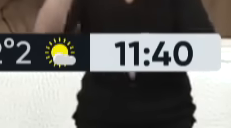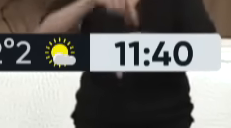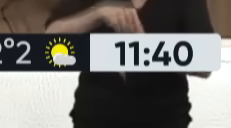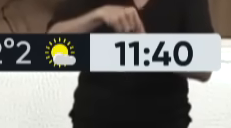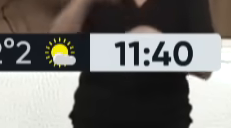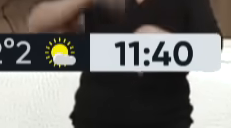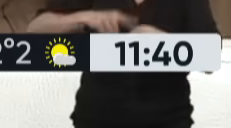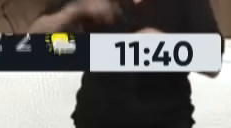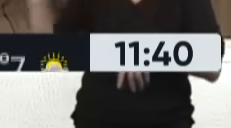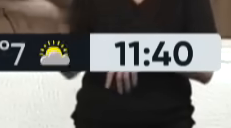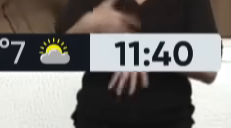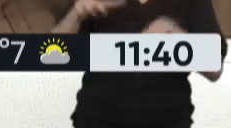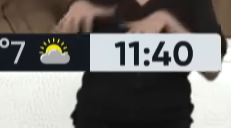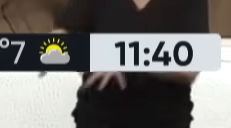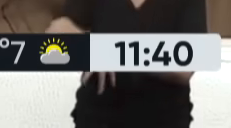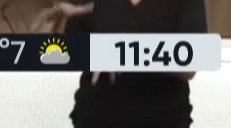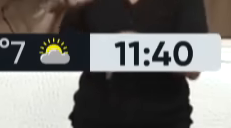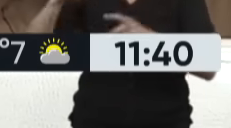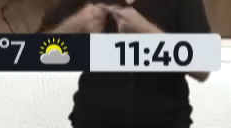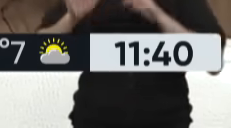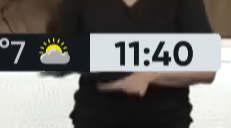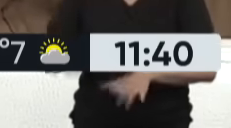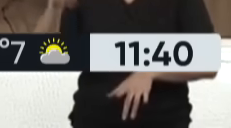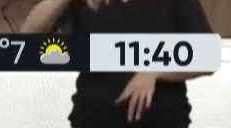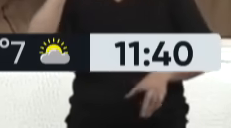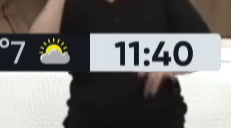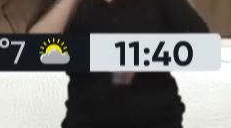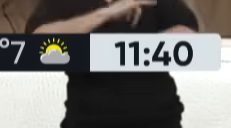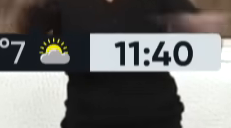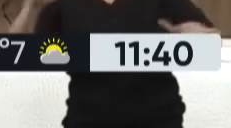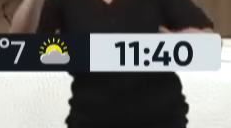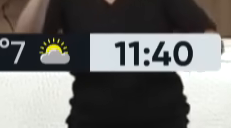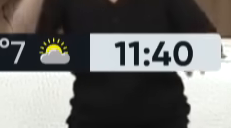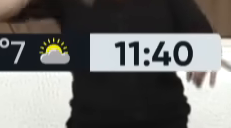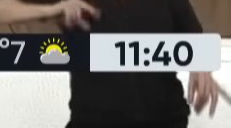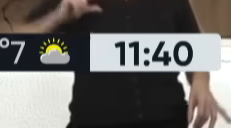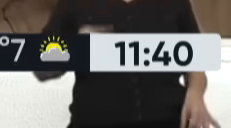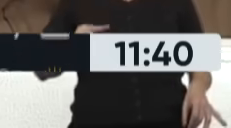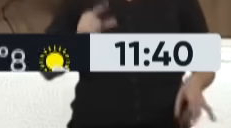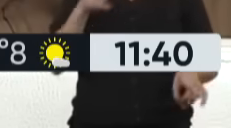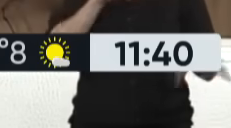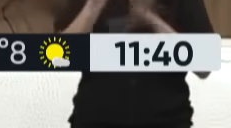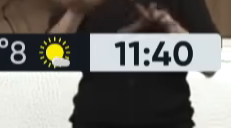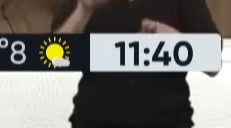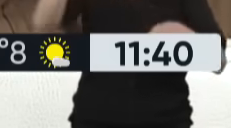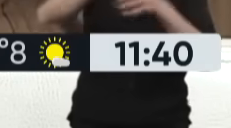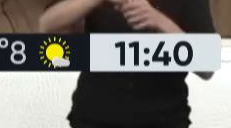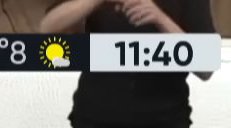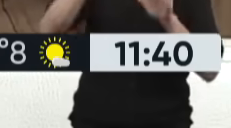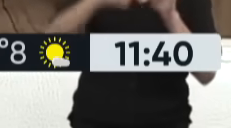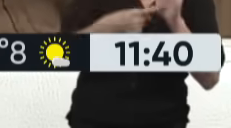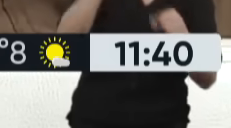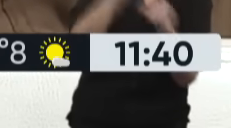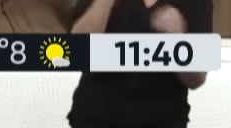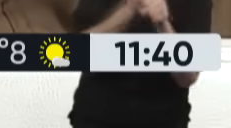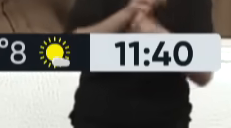la pauperización extrema de salarios y también de condiciones laborales, y también confirmaron para hoy una movilización